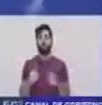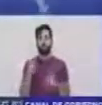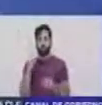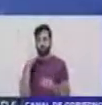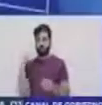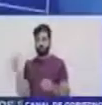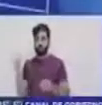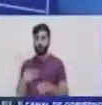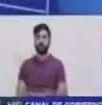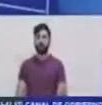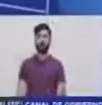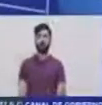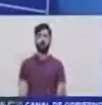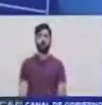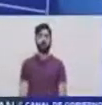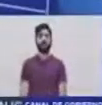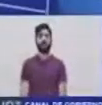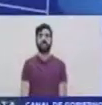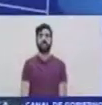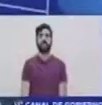movimiento.